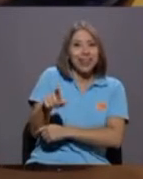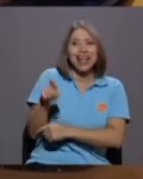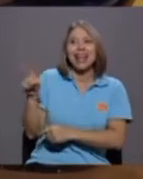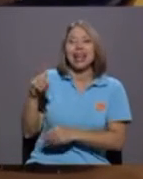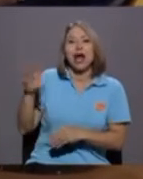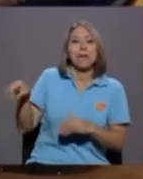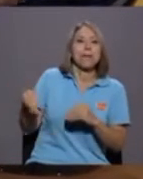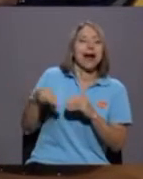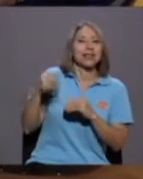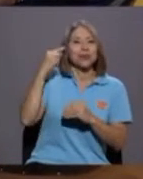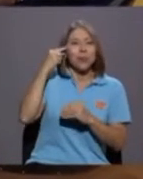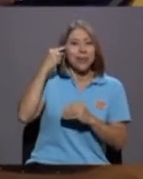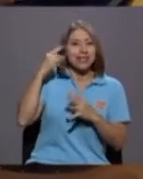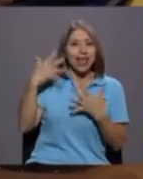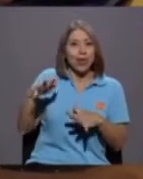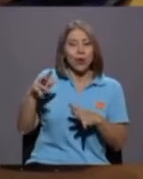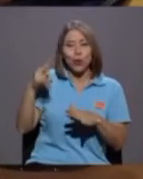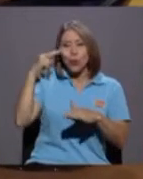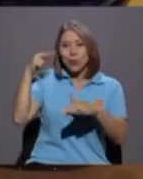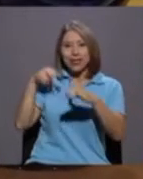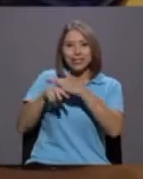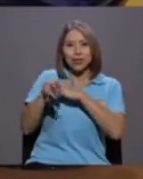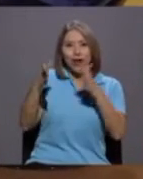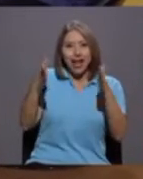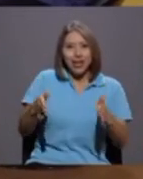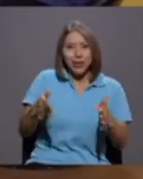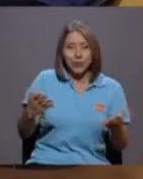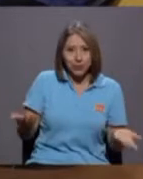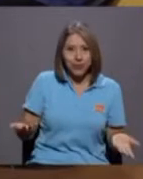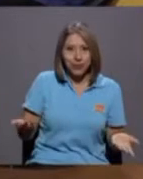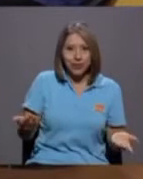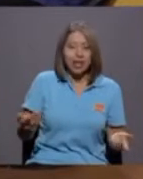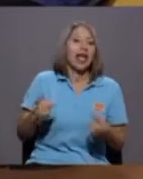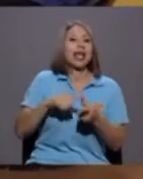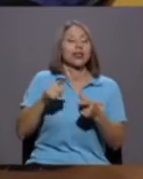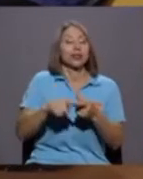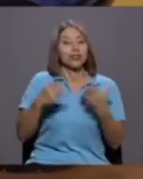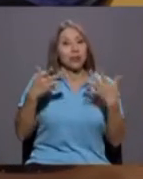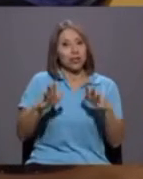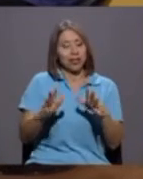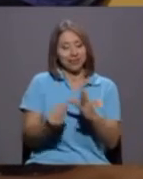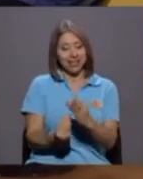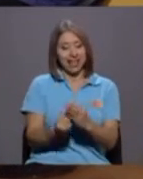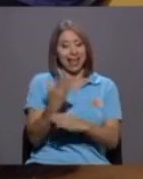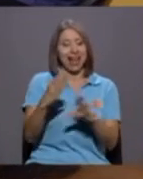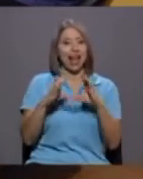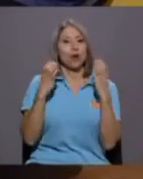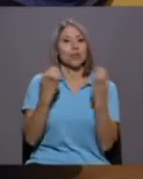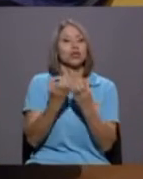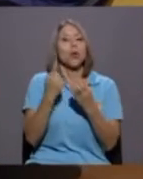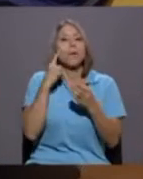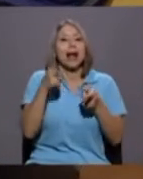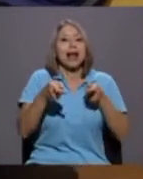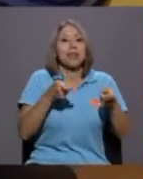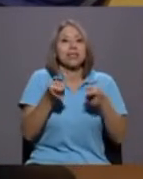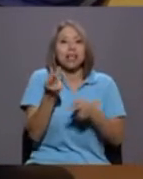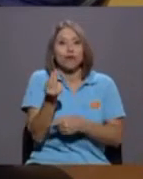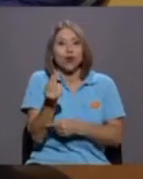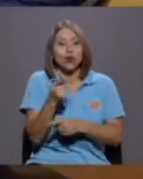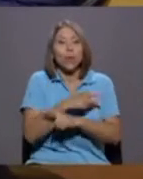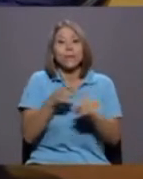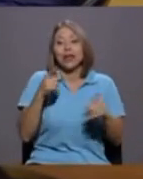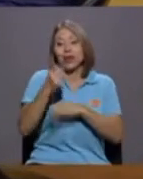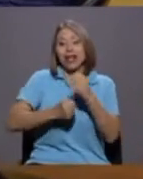un visionario. Y de tal manera que bueno, se crea la comisión para administrar un fondo, pero en el año